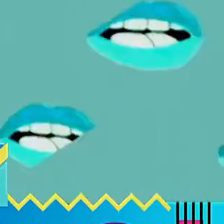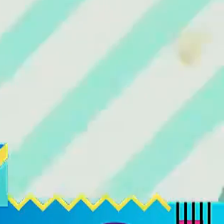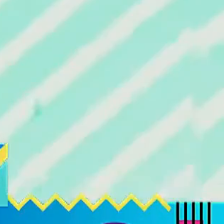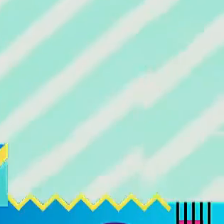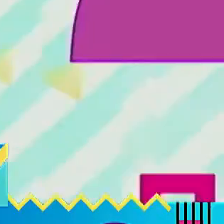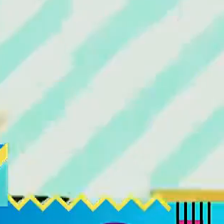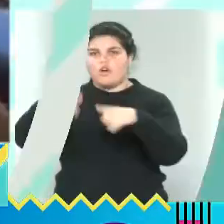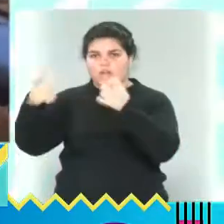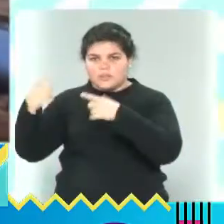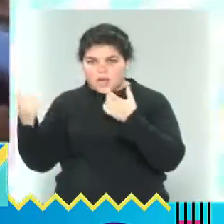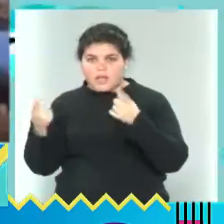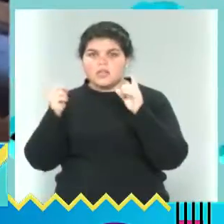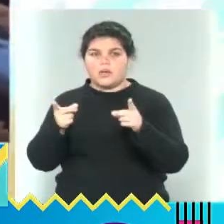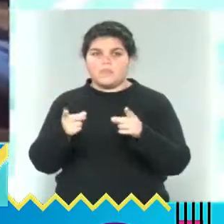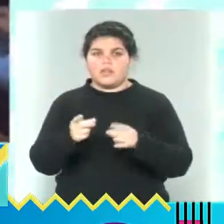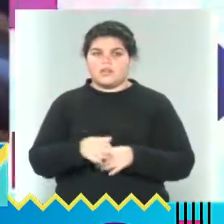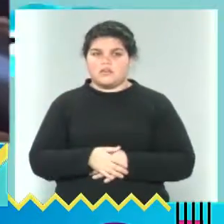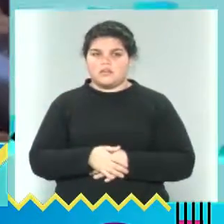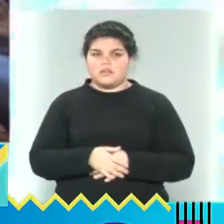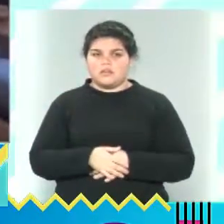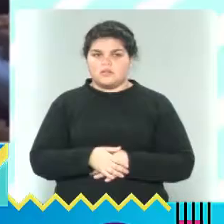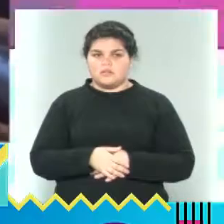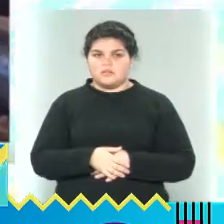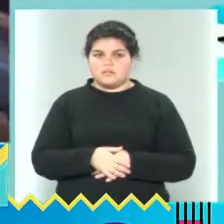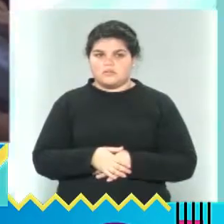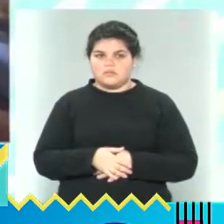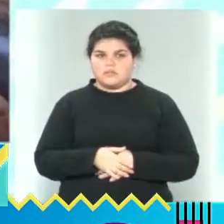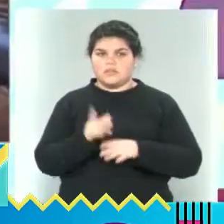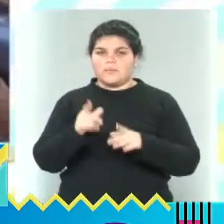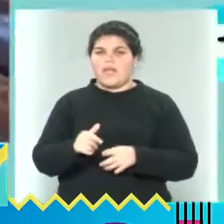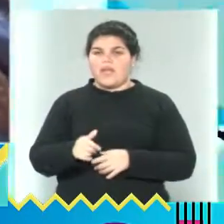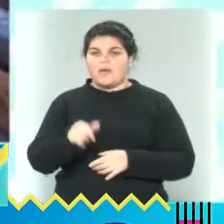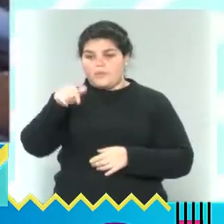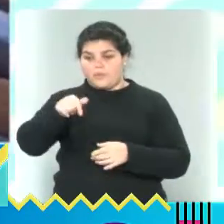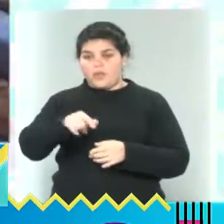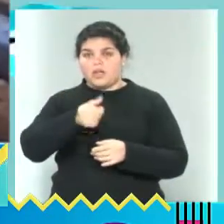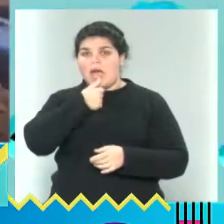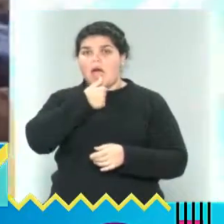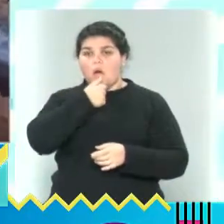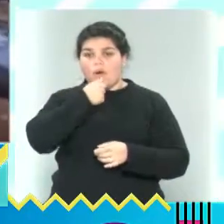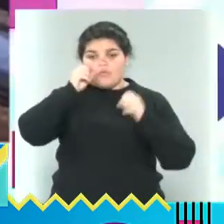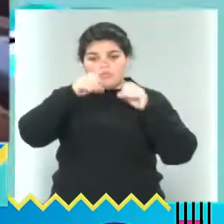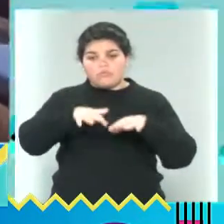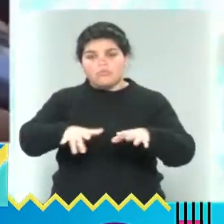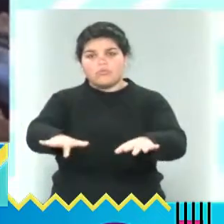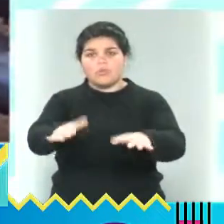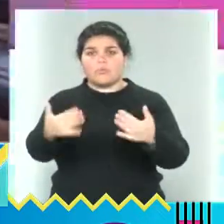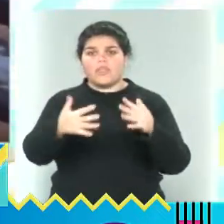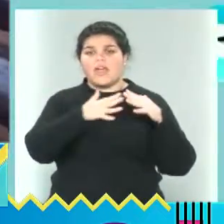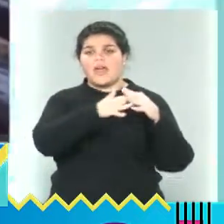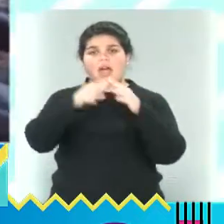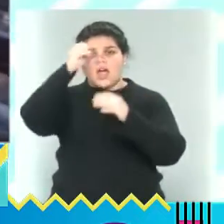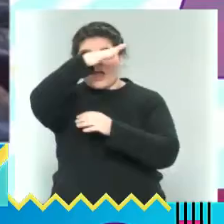de consumo no directo de que toquen el vegetal, el agua, y pueden ser utilizados, y eso es un ejemplo un poco de que en